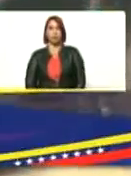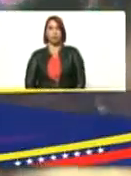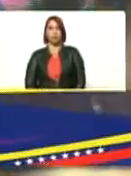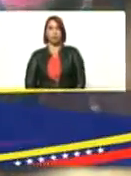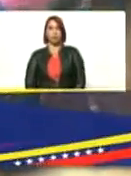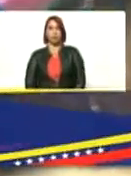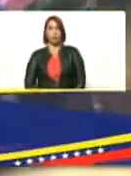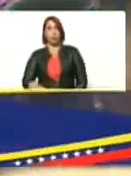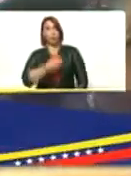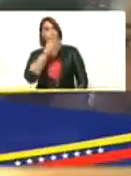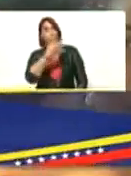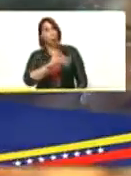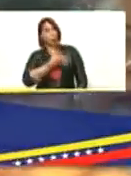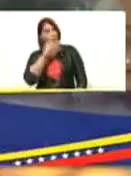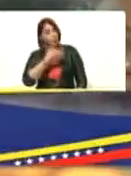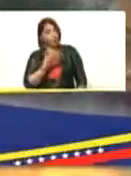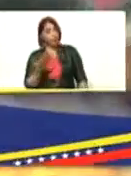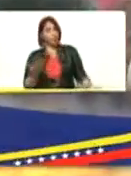Buenas tardes.